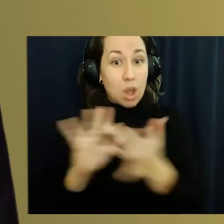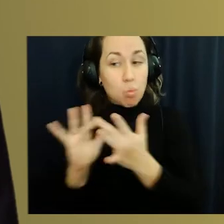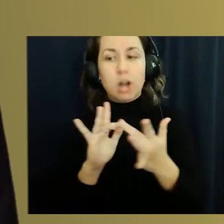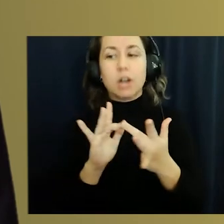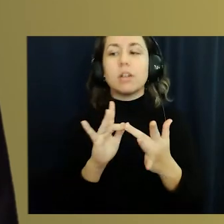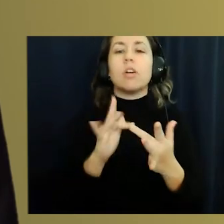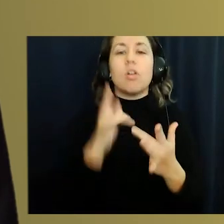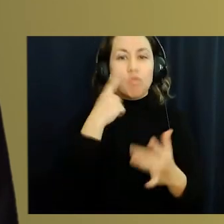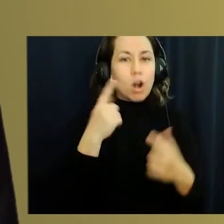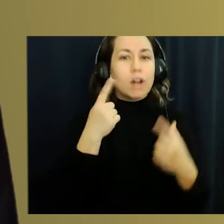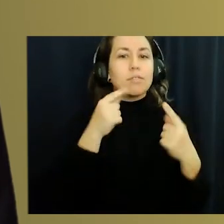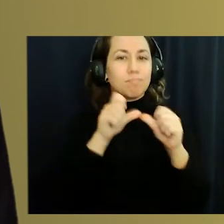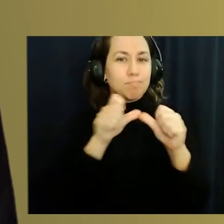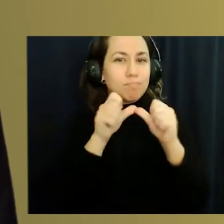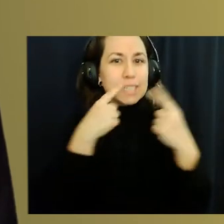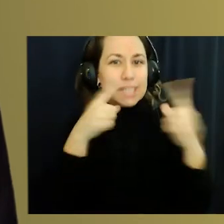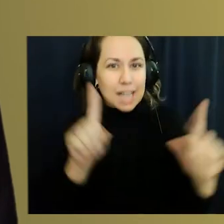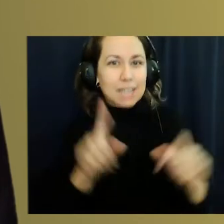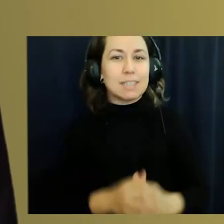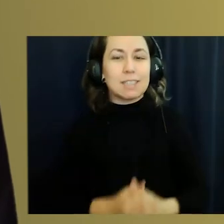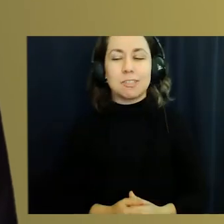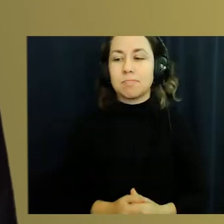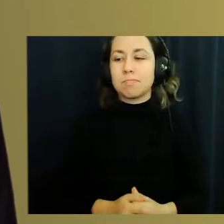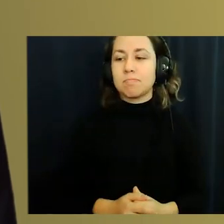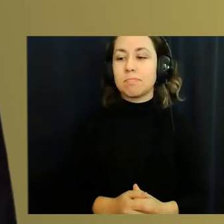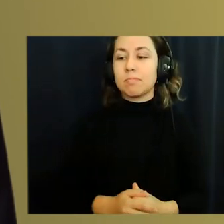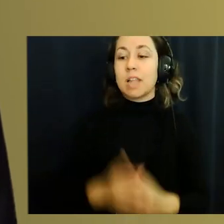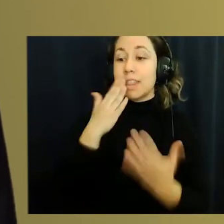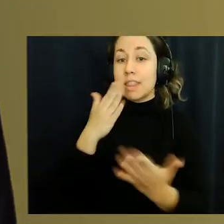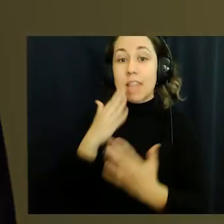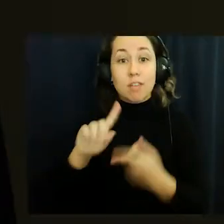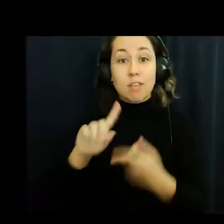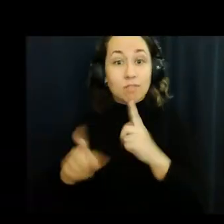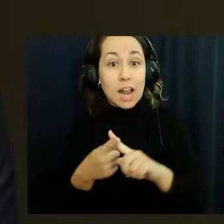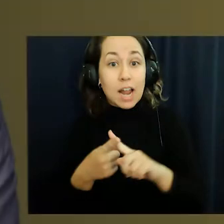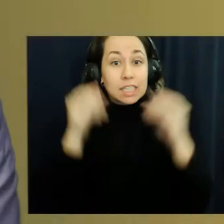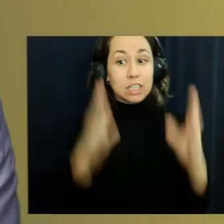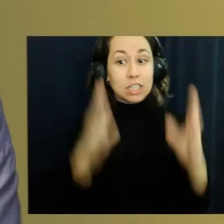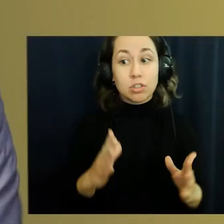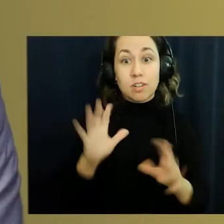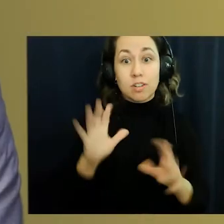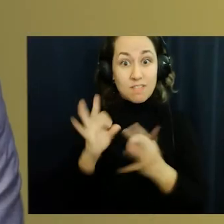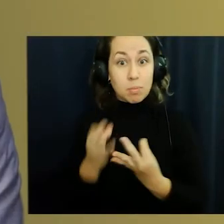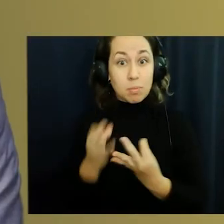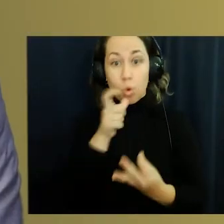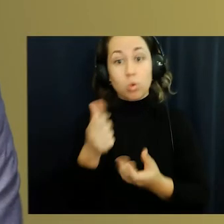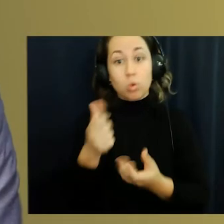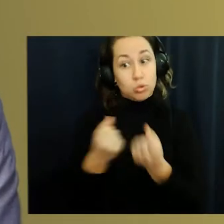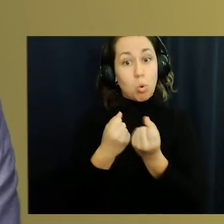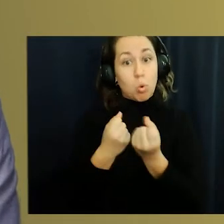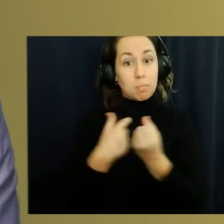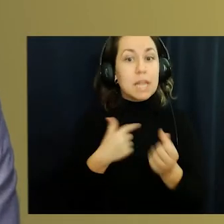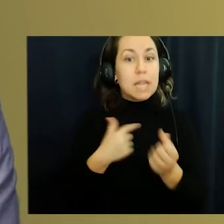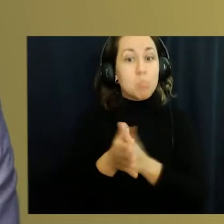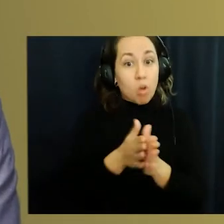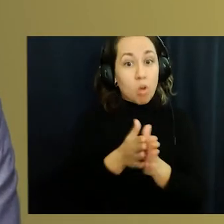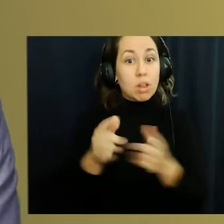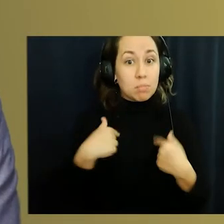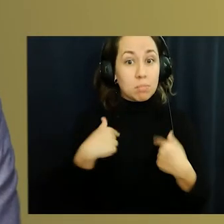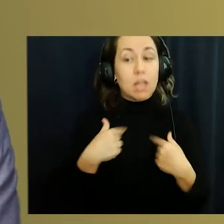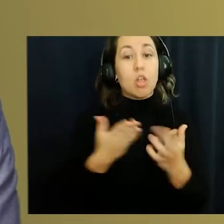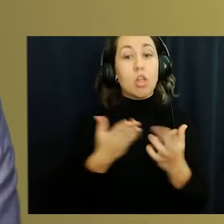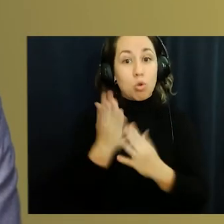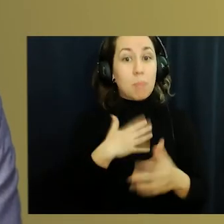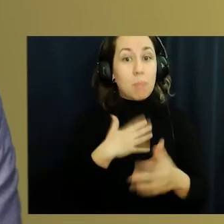unirte a los clubes y ampliar tu red social para el éxito en el futuro. Quiero agradecer a mis amigos, maestros y en particular